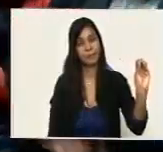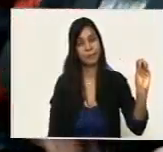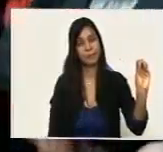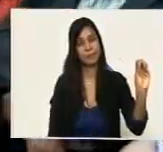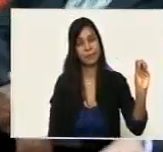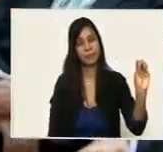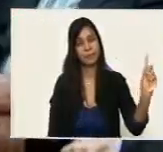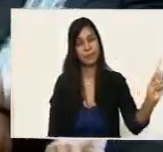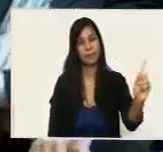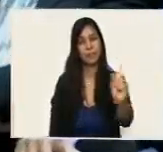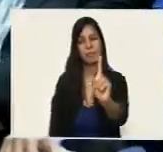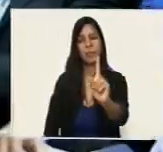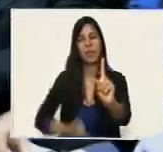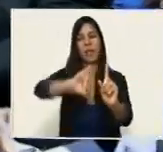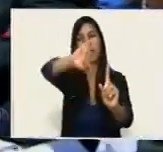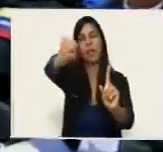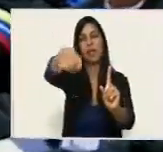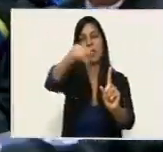Jesús Pérez.